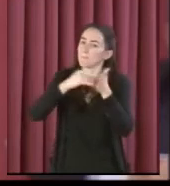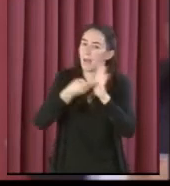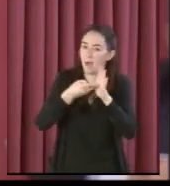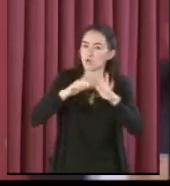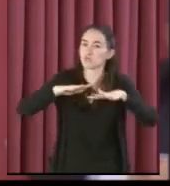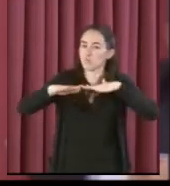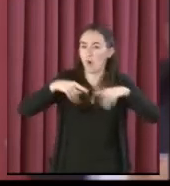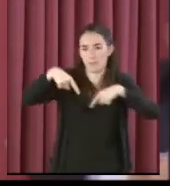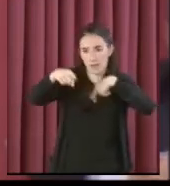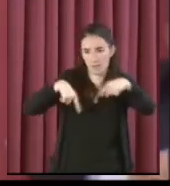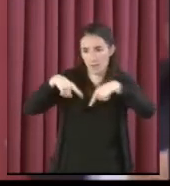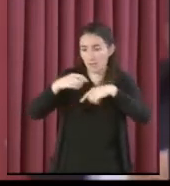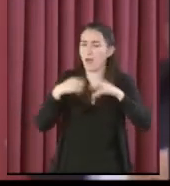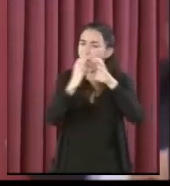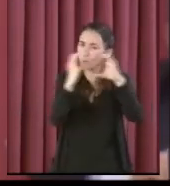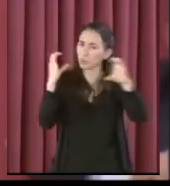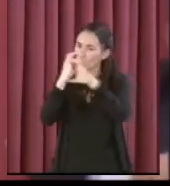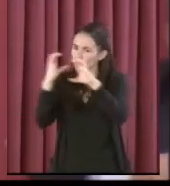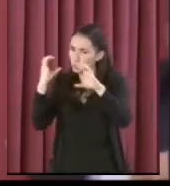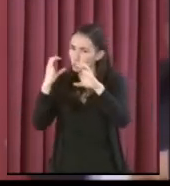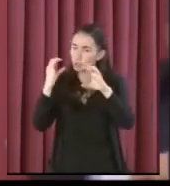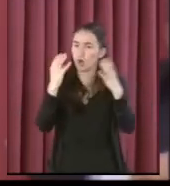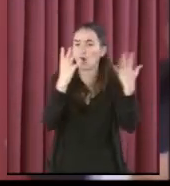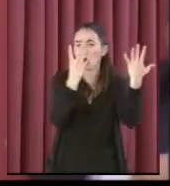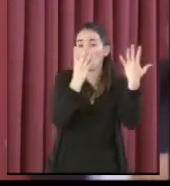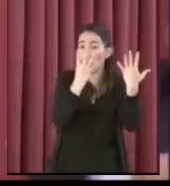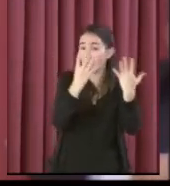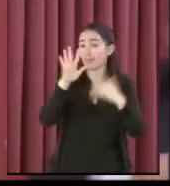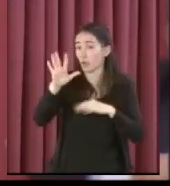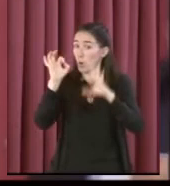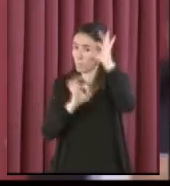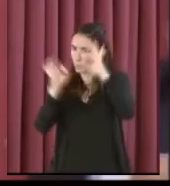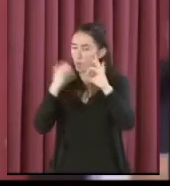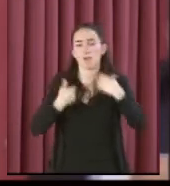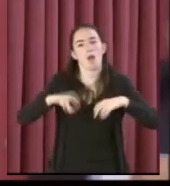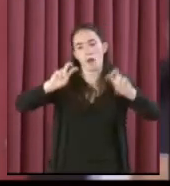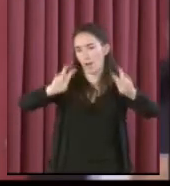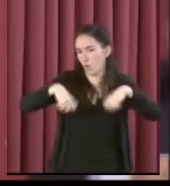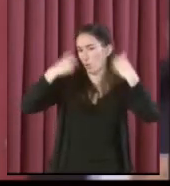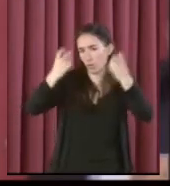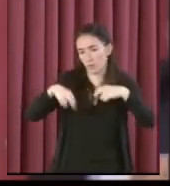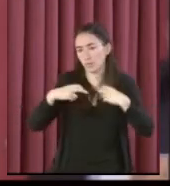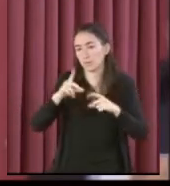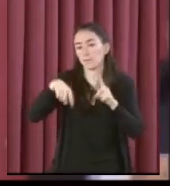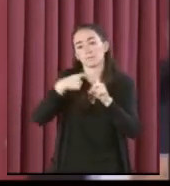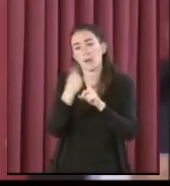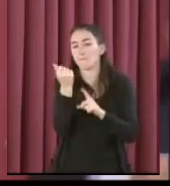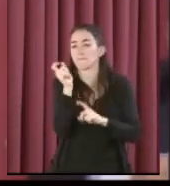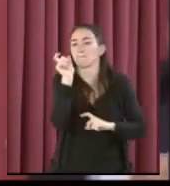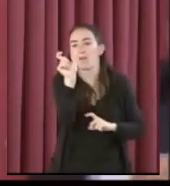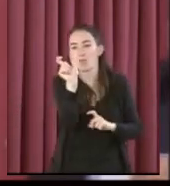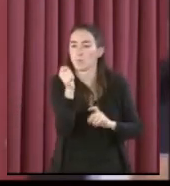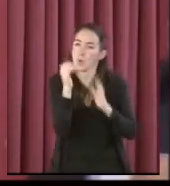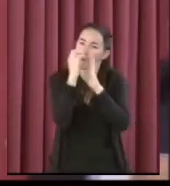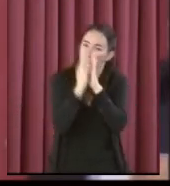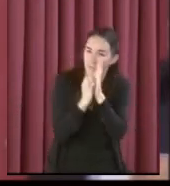Hemos renovado el 25% de la flota, hemos modernizado y mejorado sus prestaciones y en política de precios los hemos bajado con la ampliación del